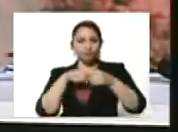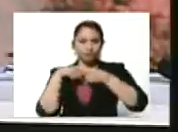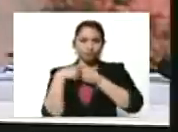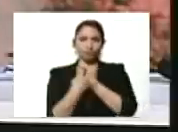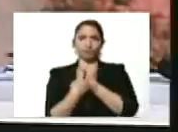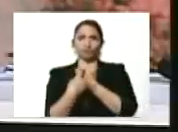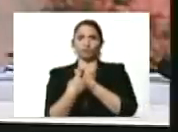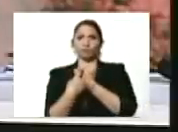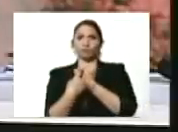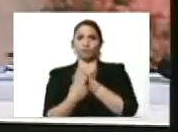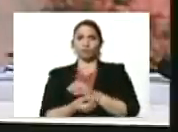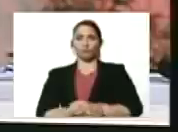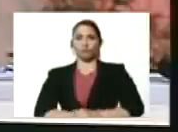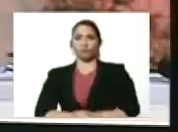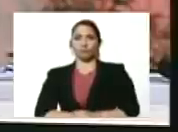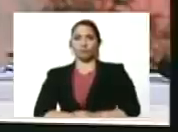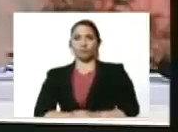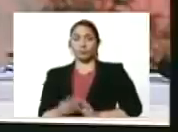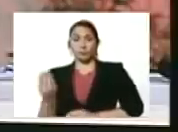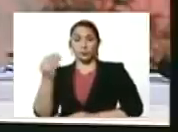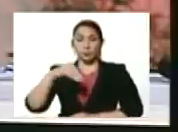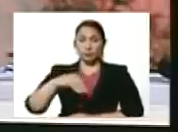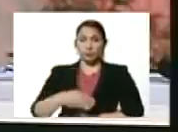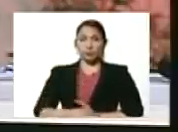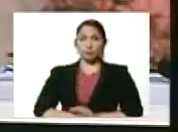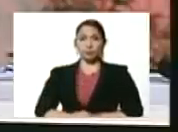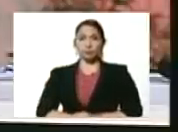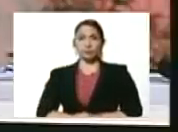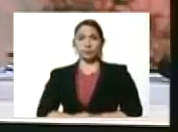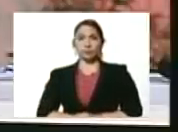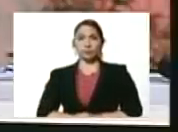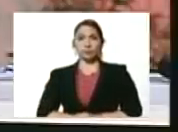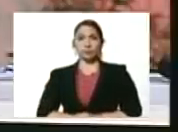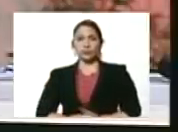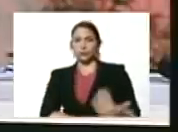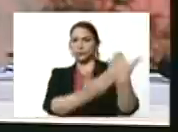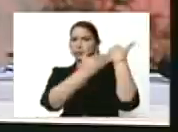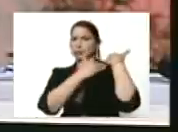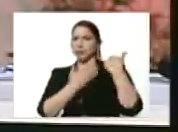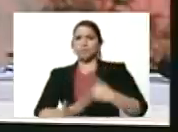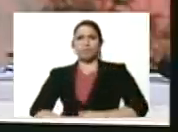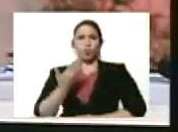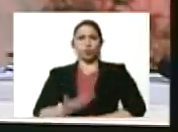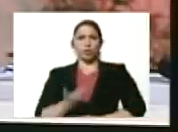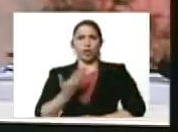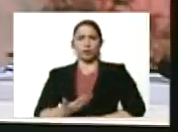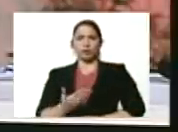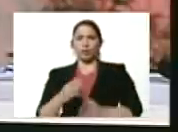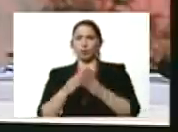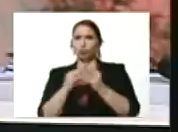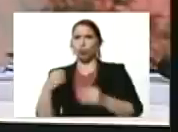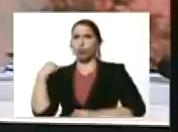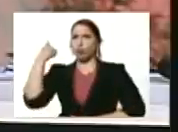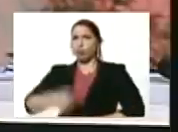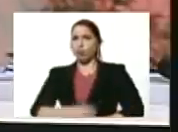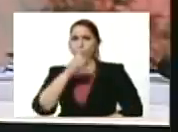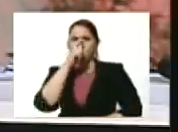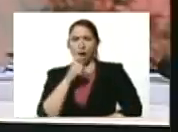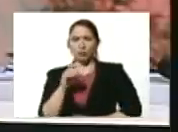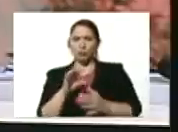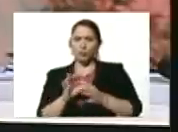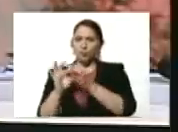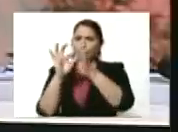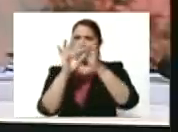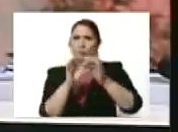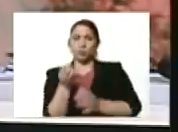Patriótico, y que además, bueno, ha jugado un papel importante en todos estos años de articulación